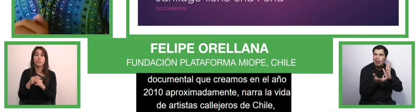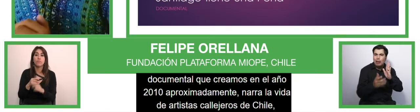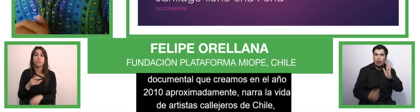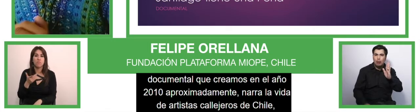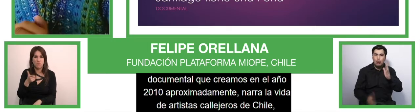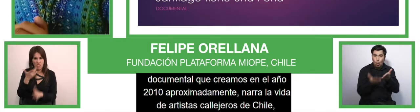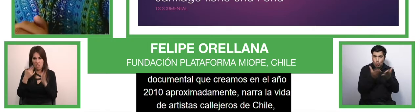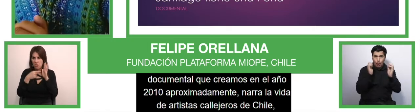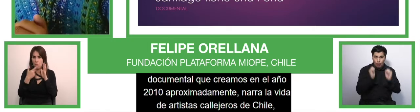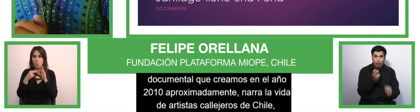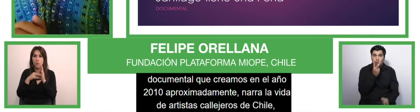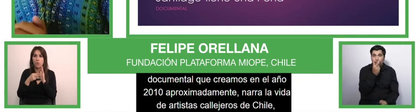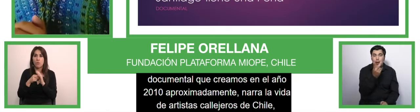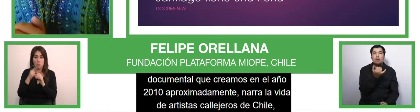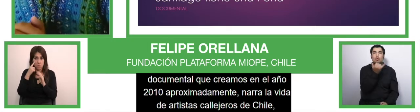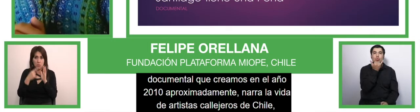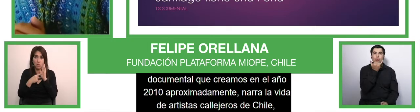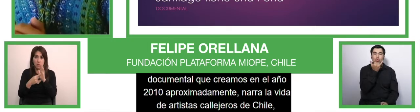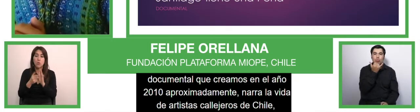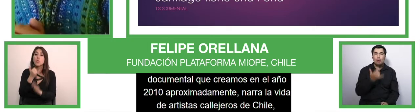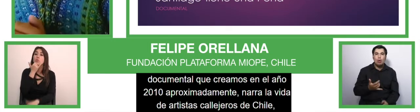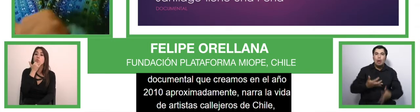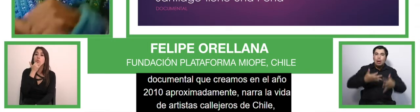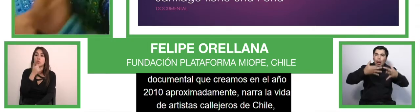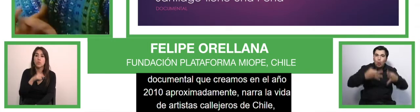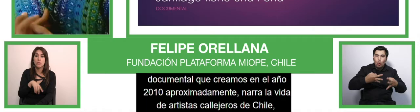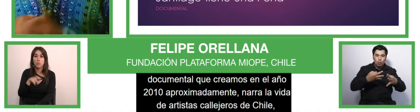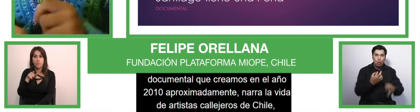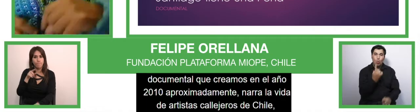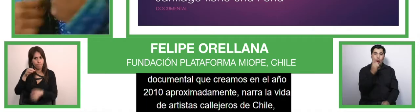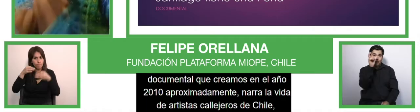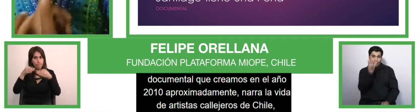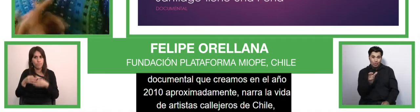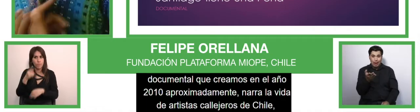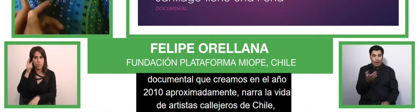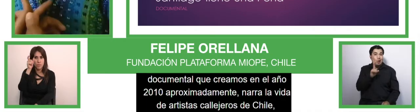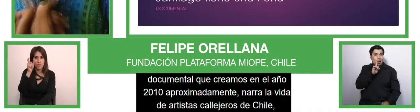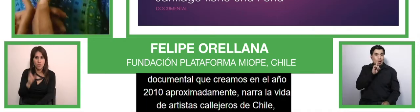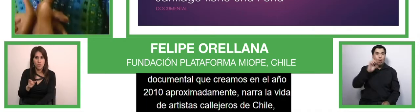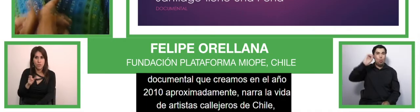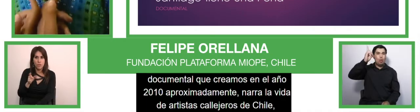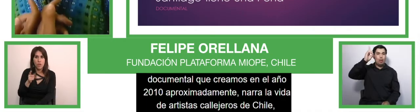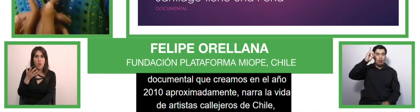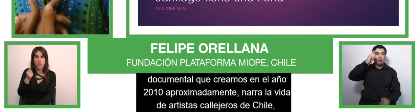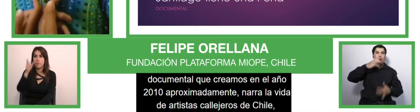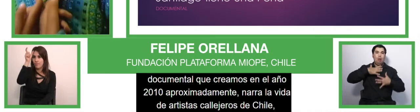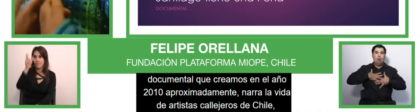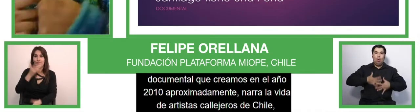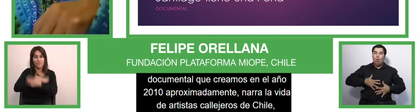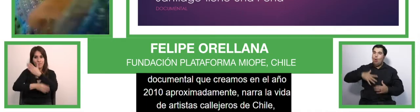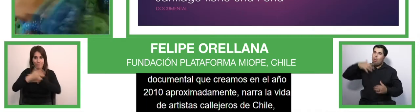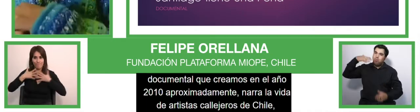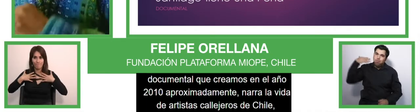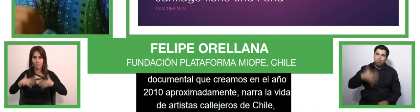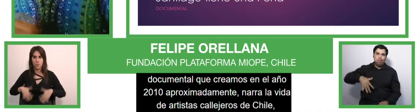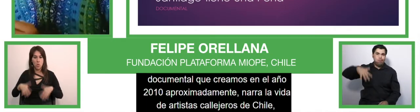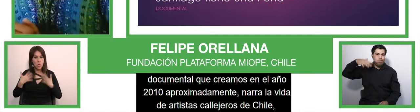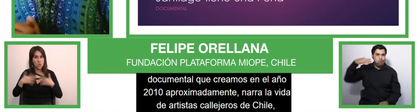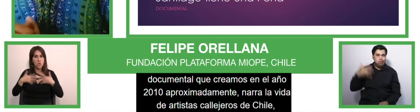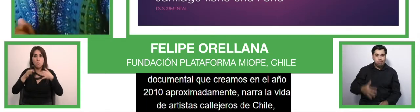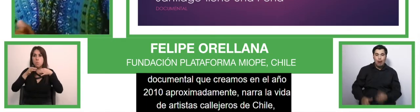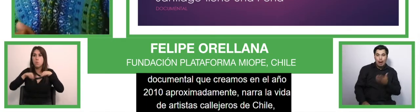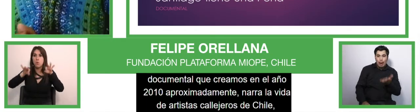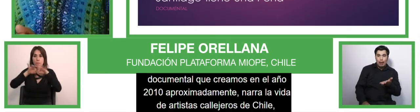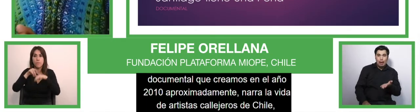en YouTube? Es que efectivamente uno de sus protagonistas tenía una discapacidad severa, tiene una discapacidad severa. Él